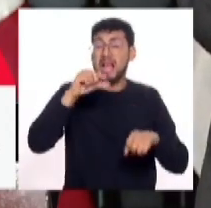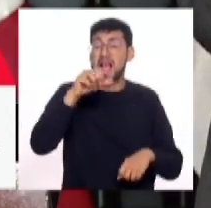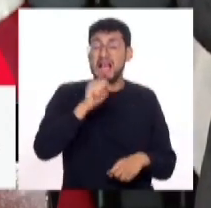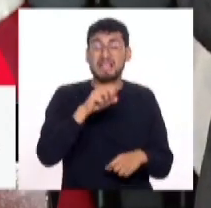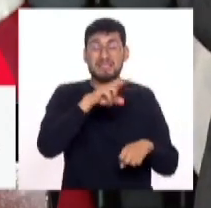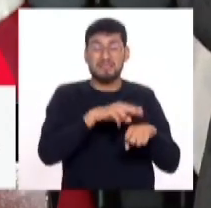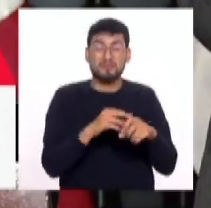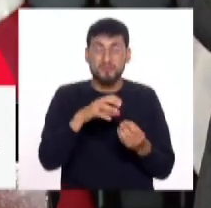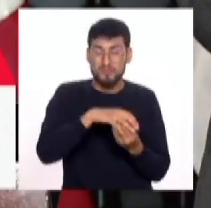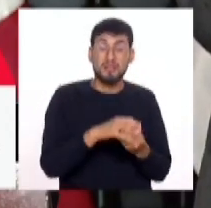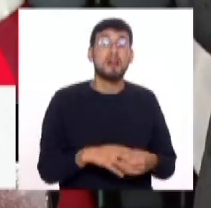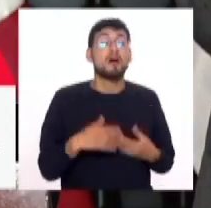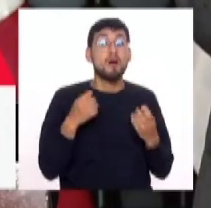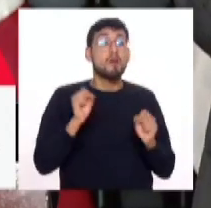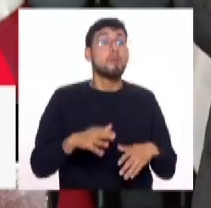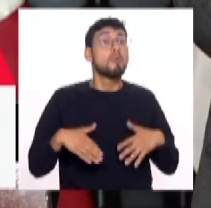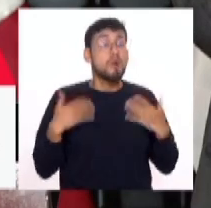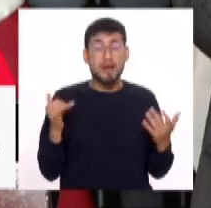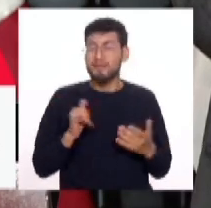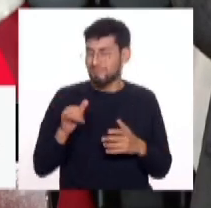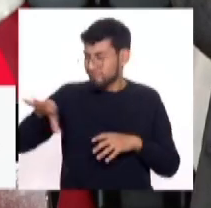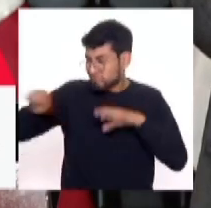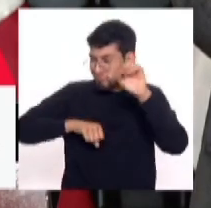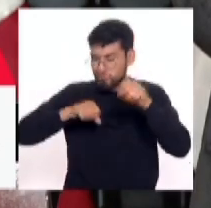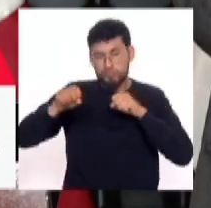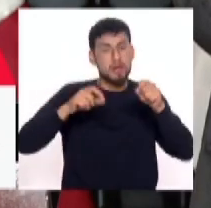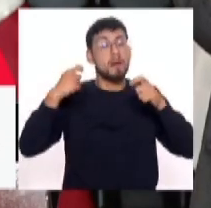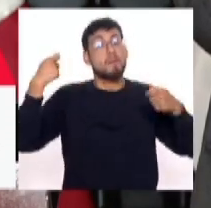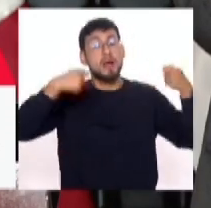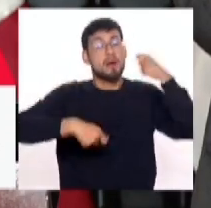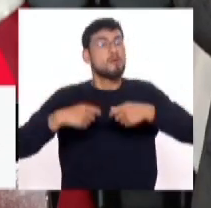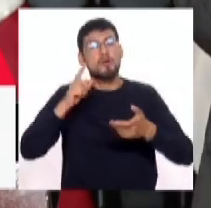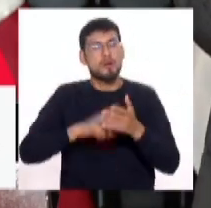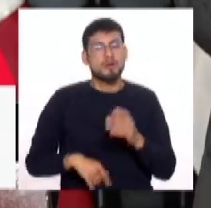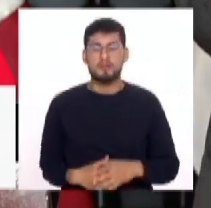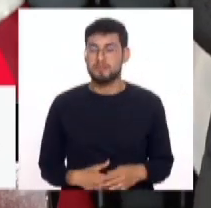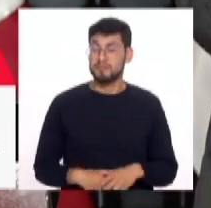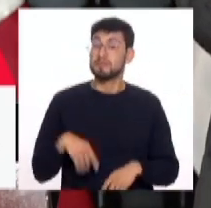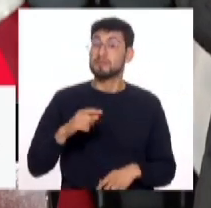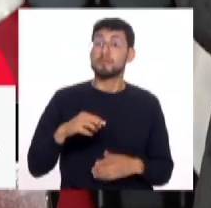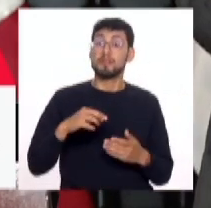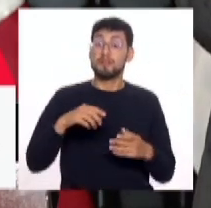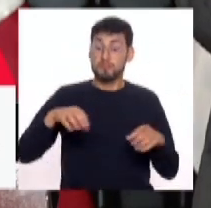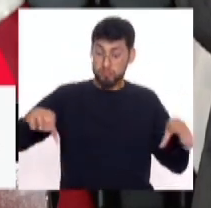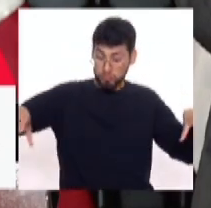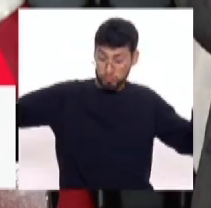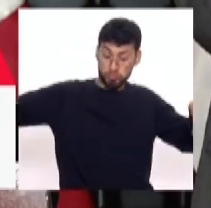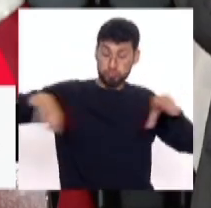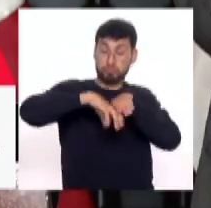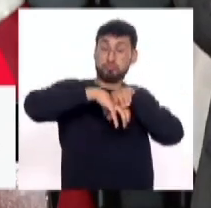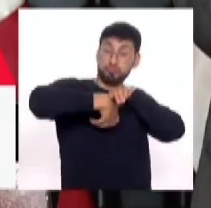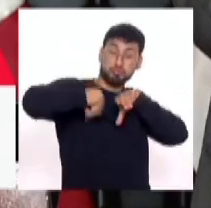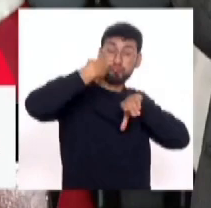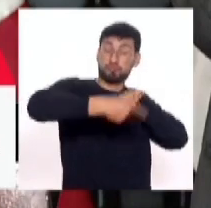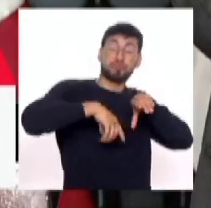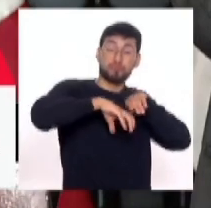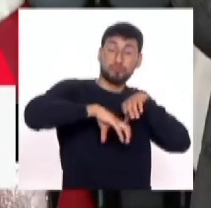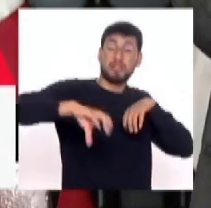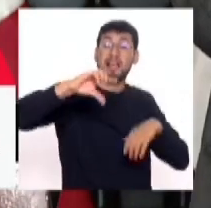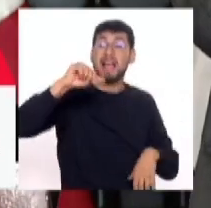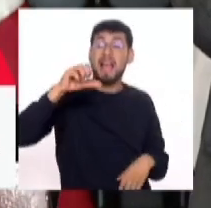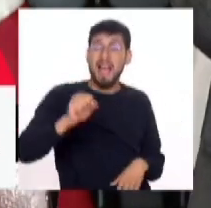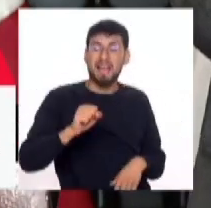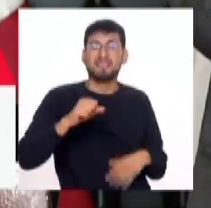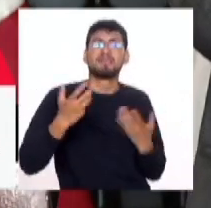además nos permitirá convocar una mayor inversión mediante el proyecto del gasoducto SITGAS,